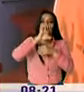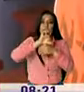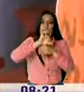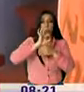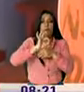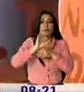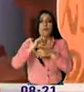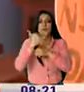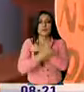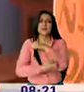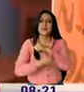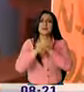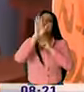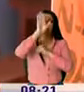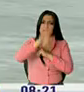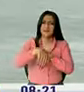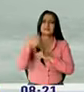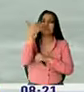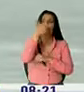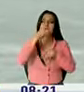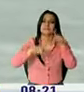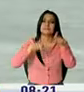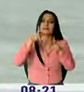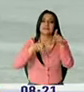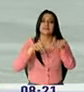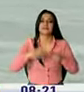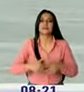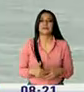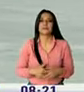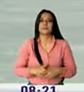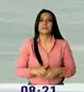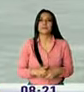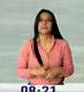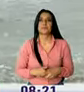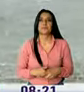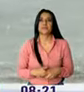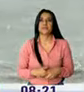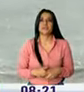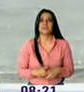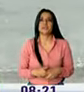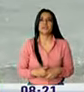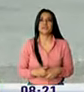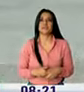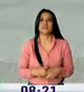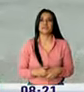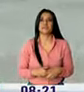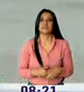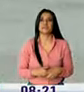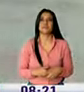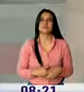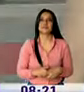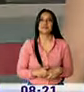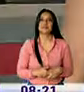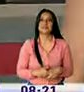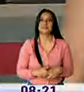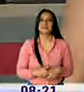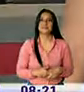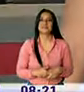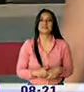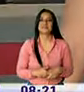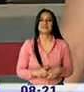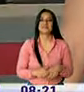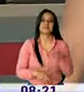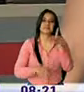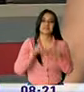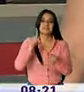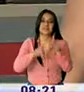vengan a nuestras hermosas playas. Con cámaras de Omar Flores, informó Adriana Rojas. Las playas de la provincia